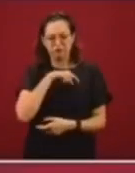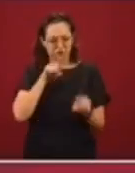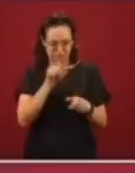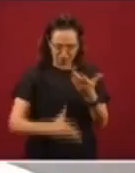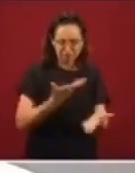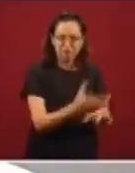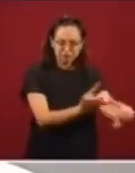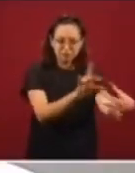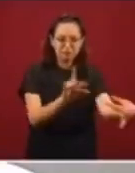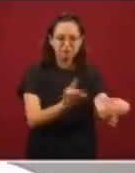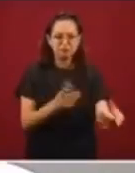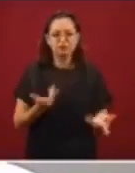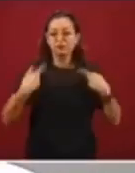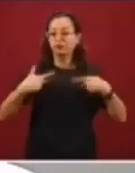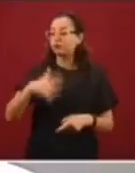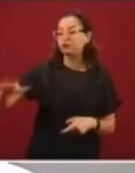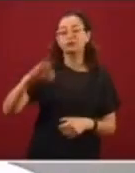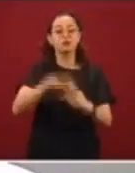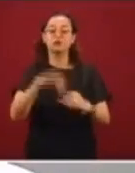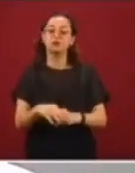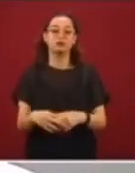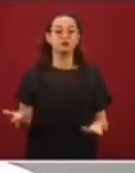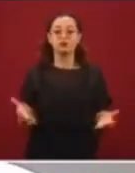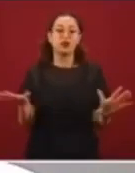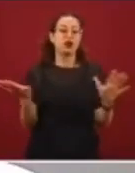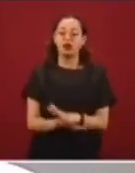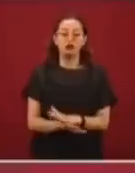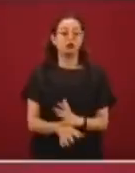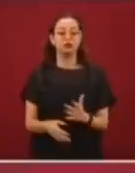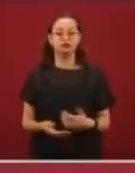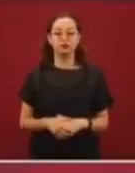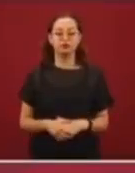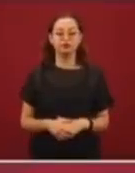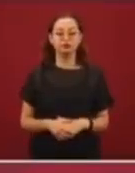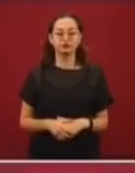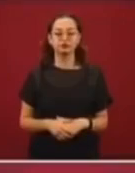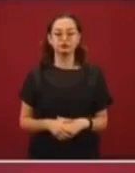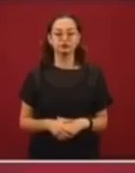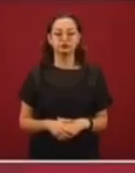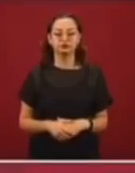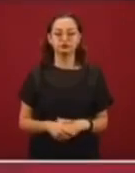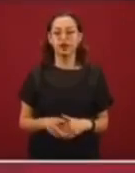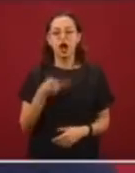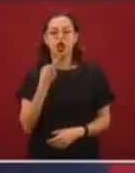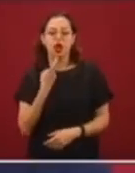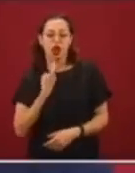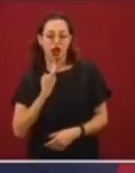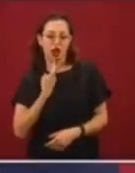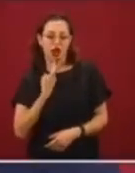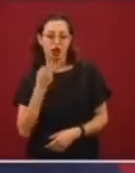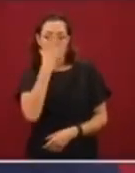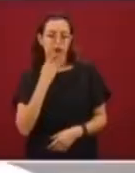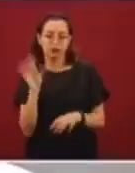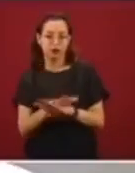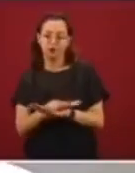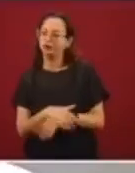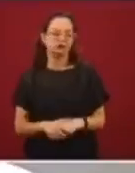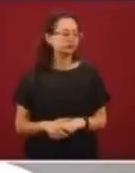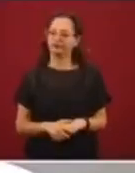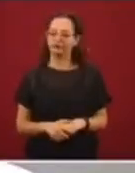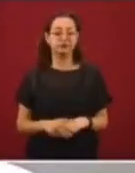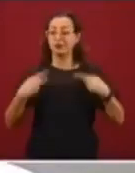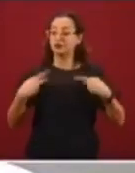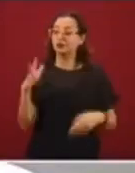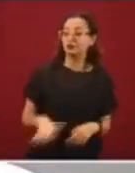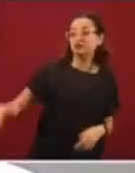nosotros. La gente votó por un cambio y dijimos, no en el discurso demagógico, dijimos, mandar